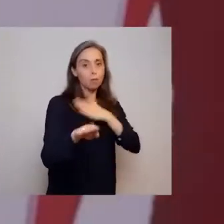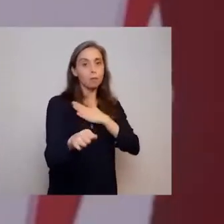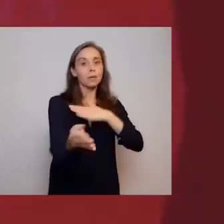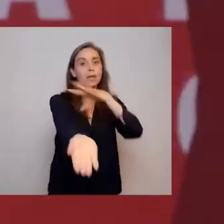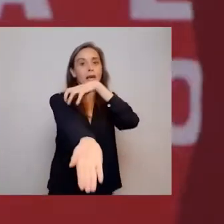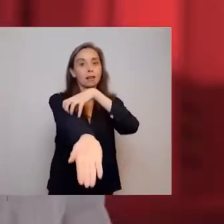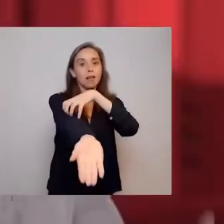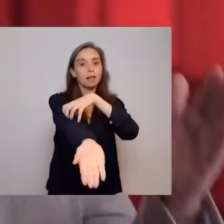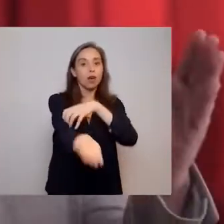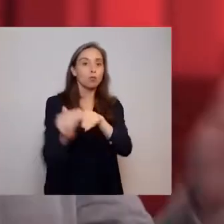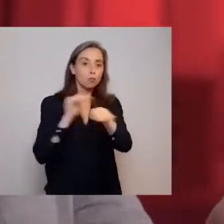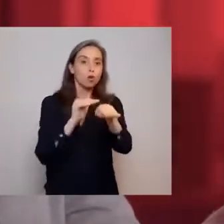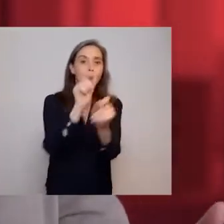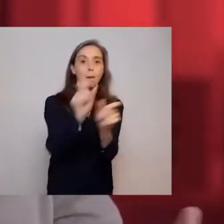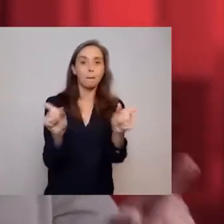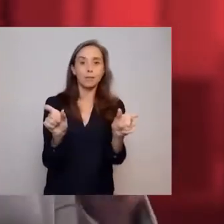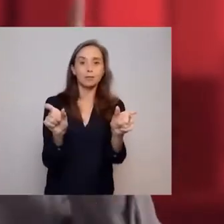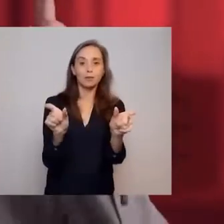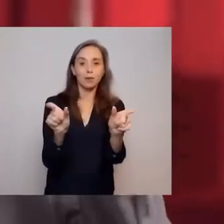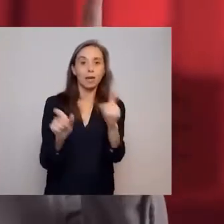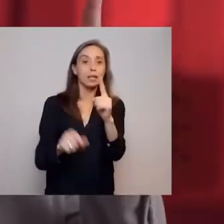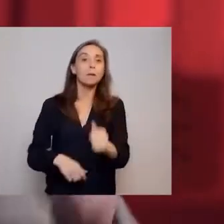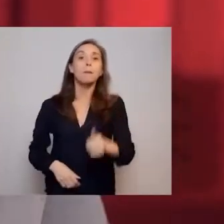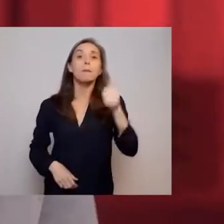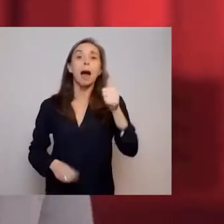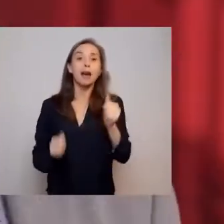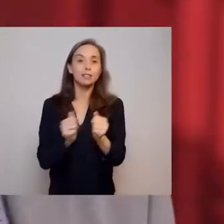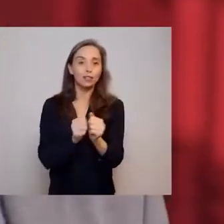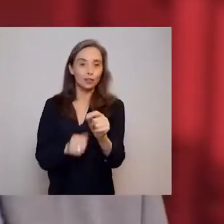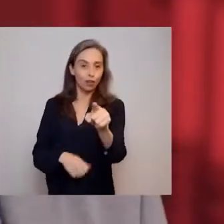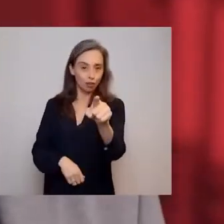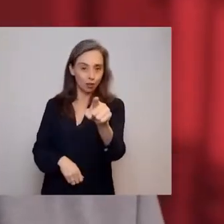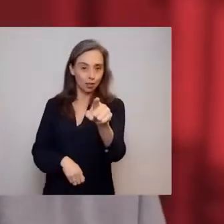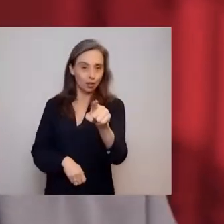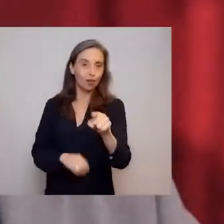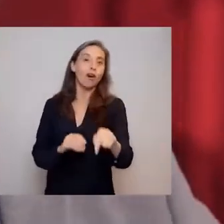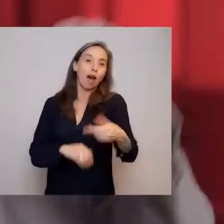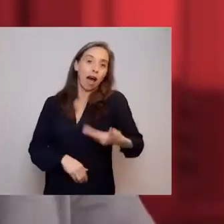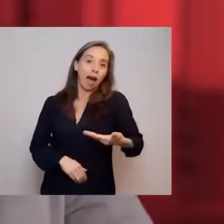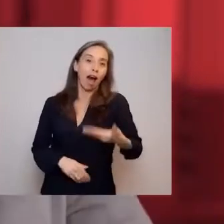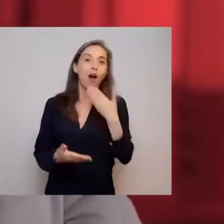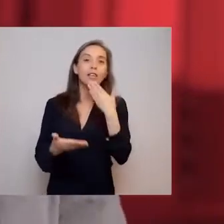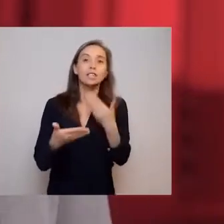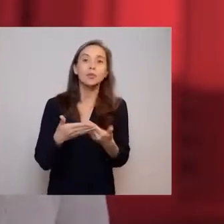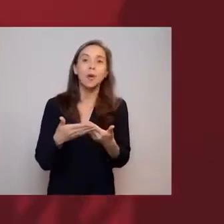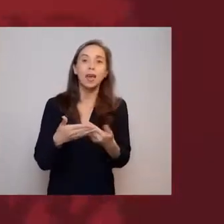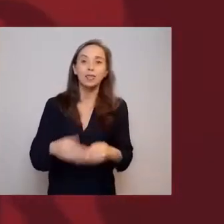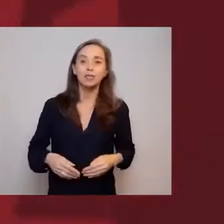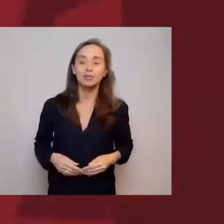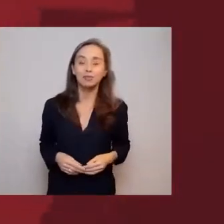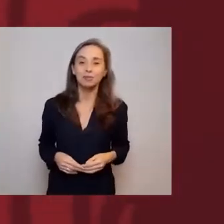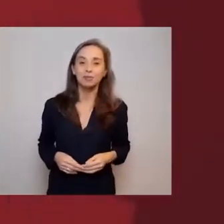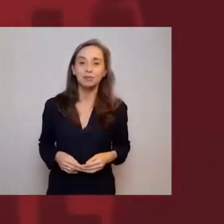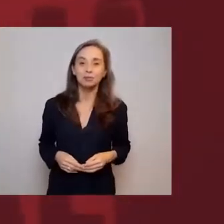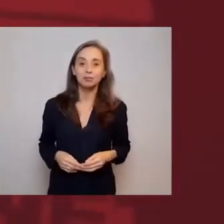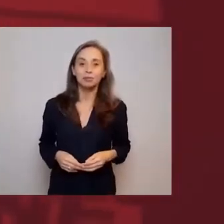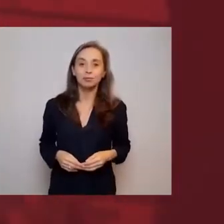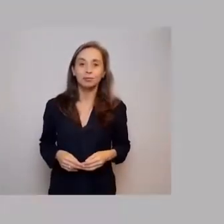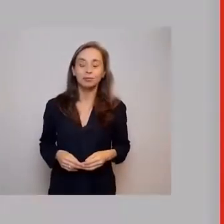es con mi región, con las personas, pero por sobre todo, contigo. Ahora es cuando.